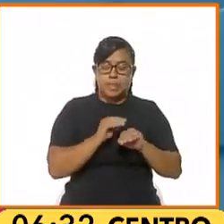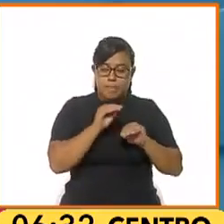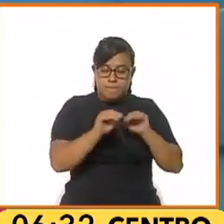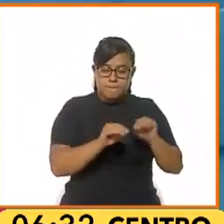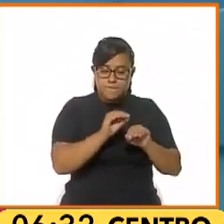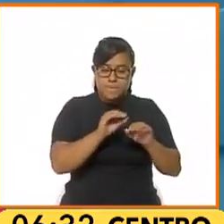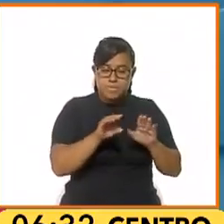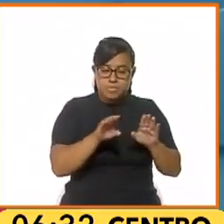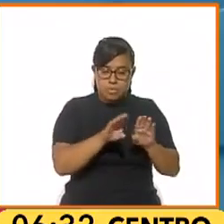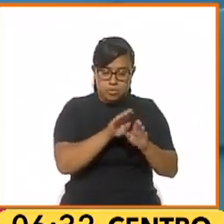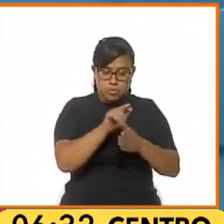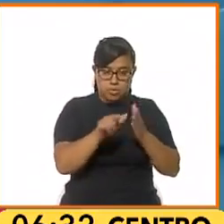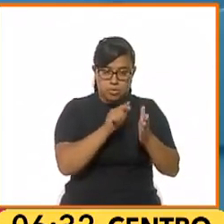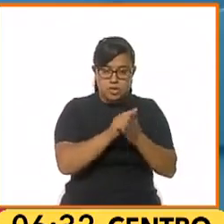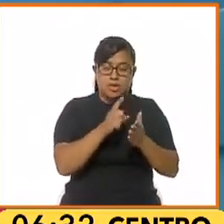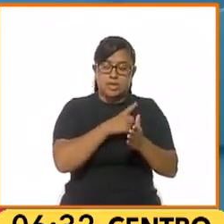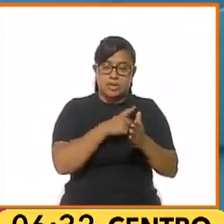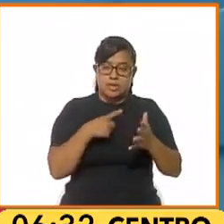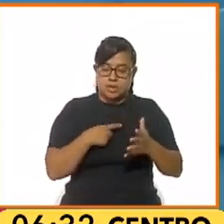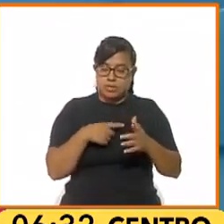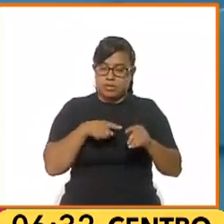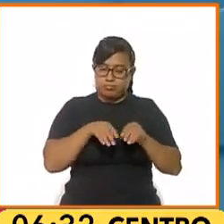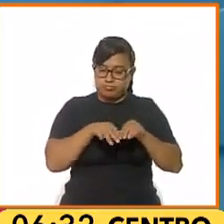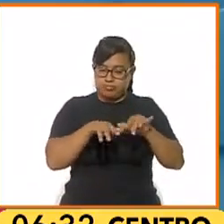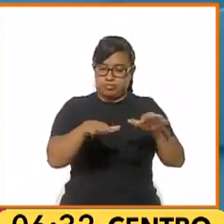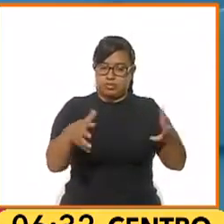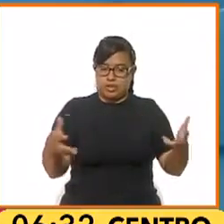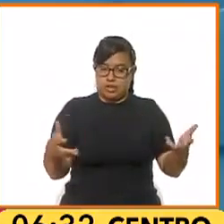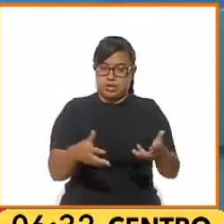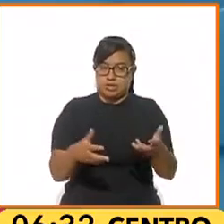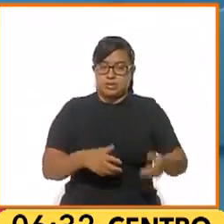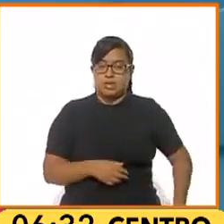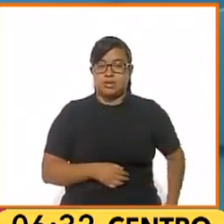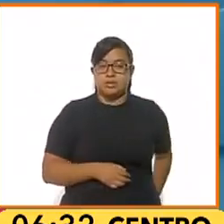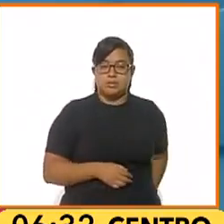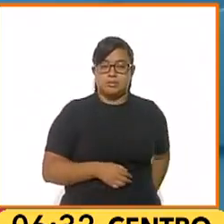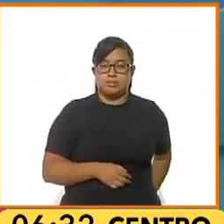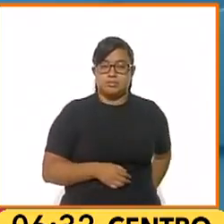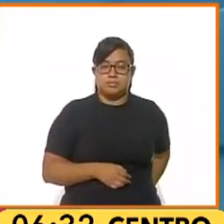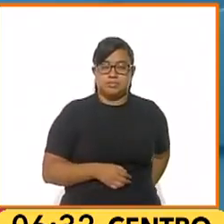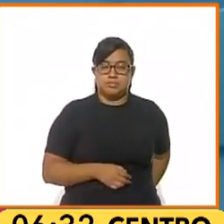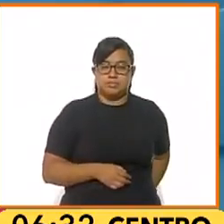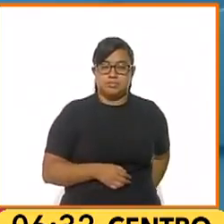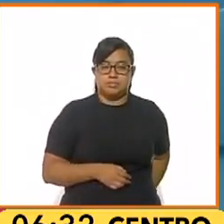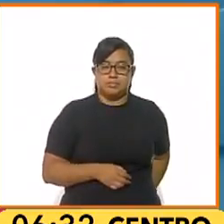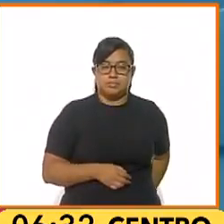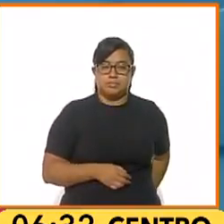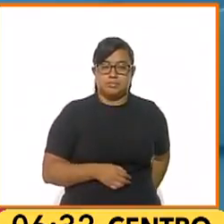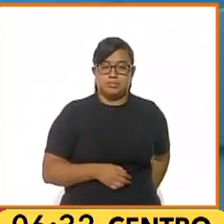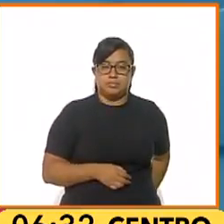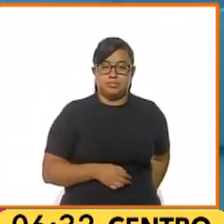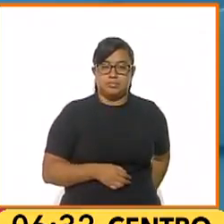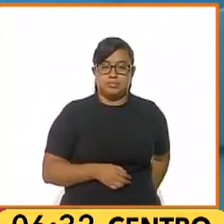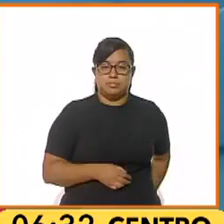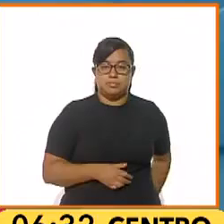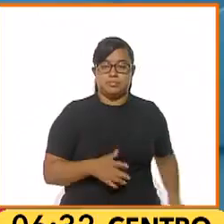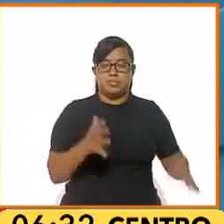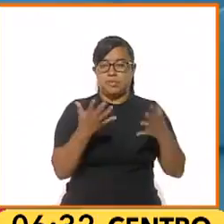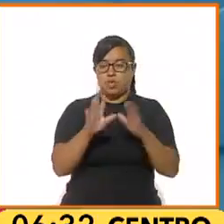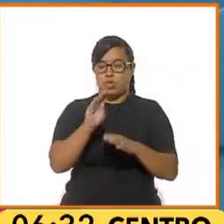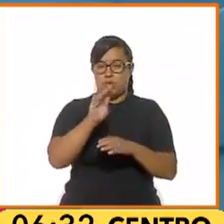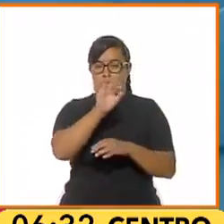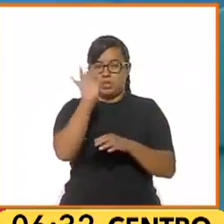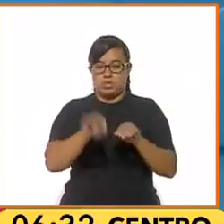la reproduce, yo podría decir que casi en más de un 90%. Lo que hace es